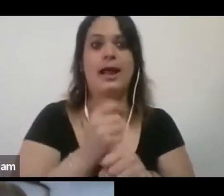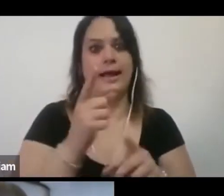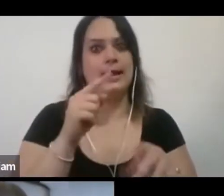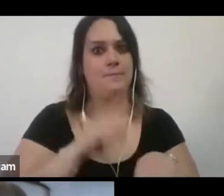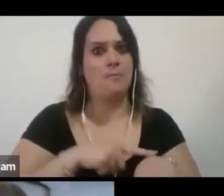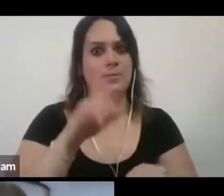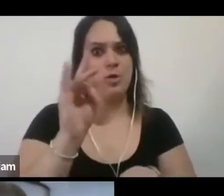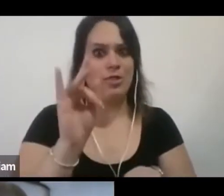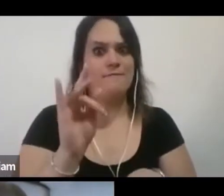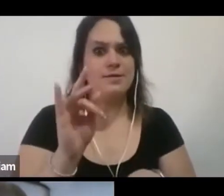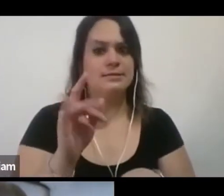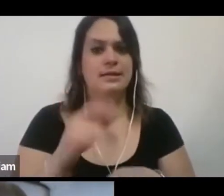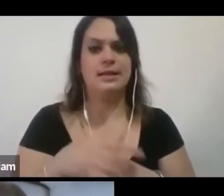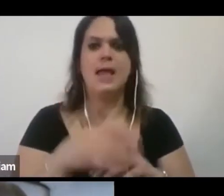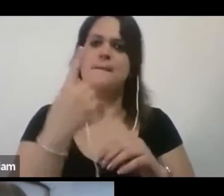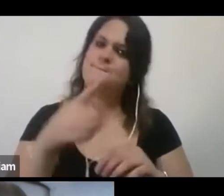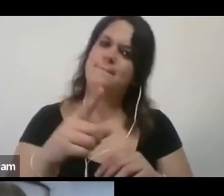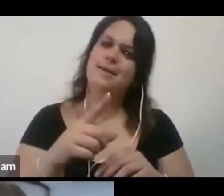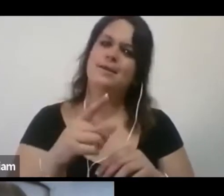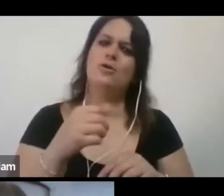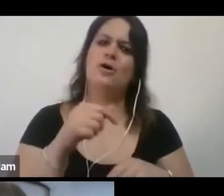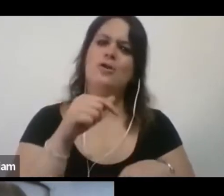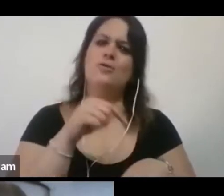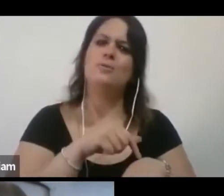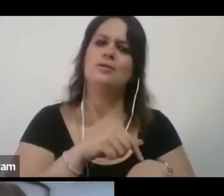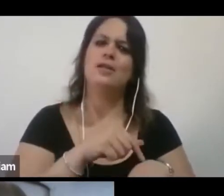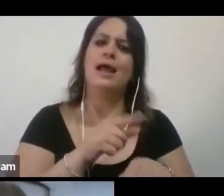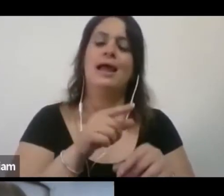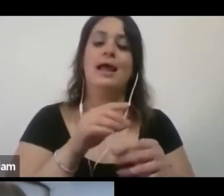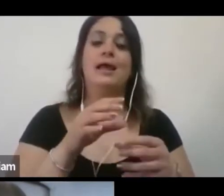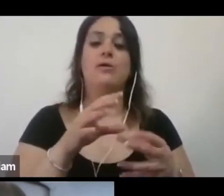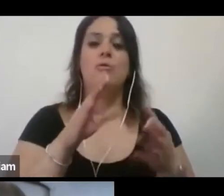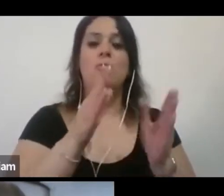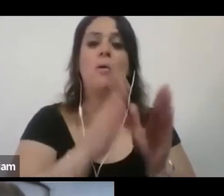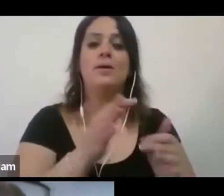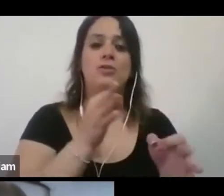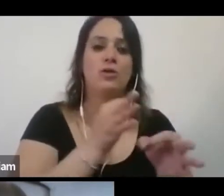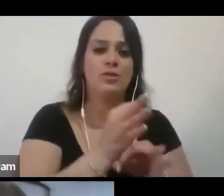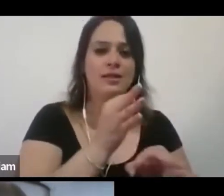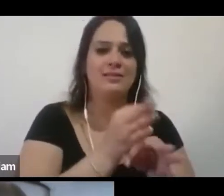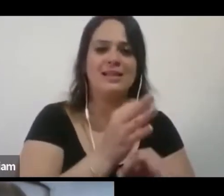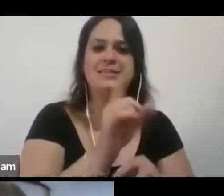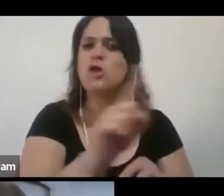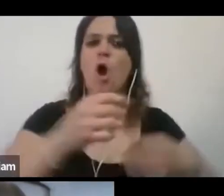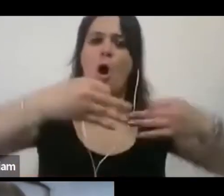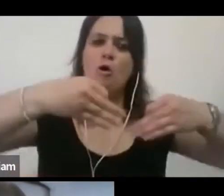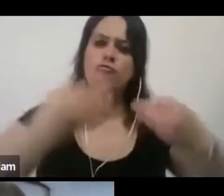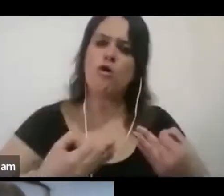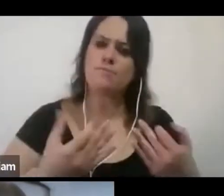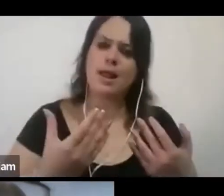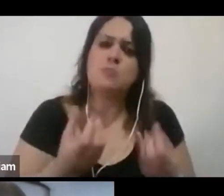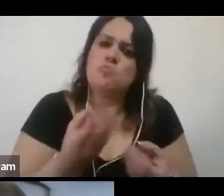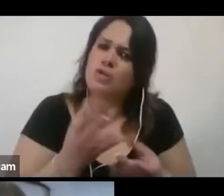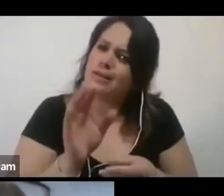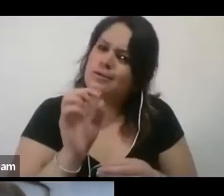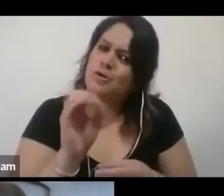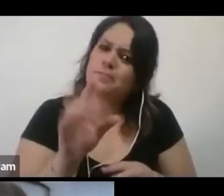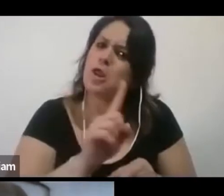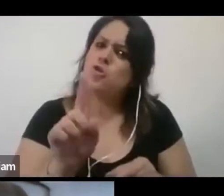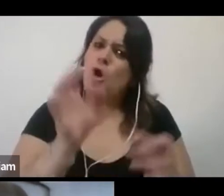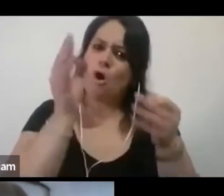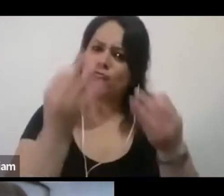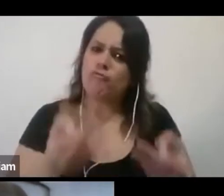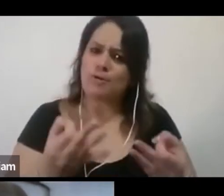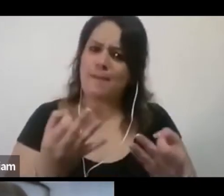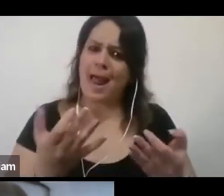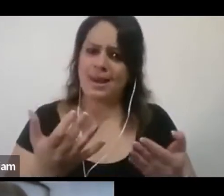con un espacio de educación no formal. ¿Por qué digo yo no formal dentro de estos centros